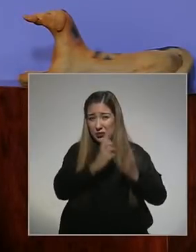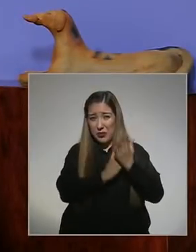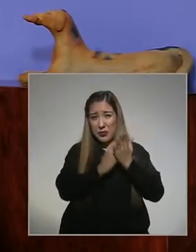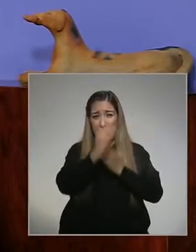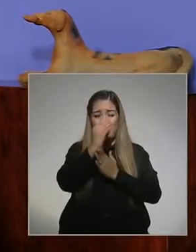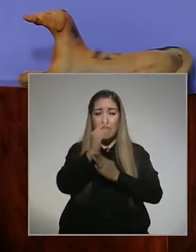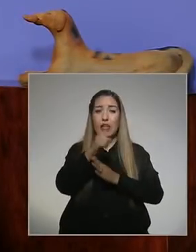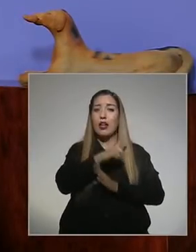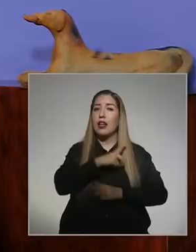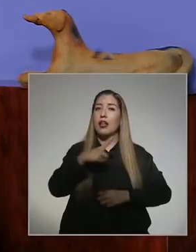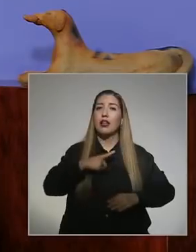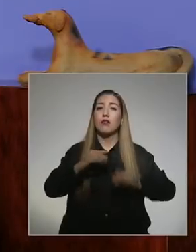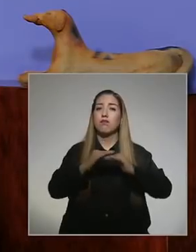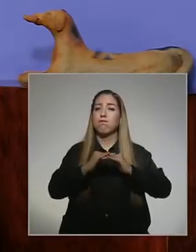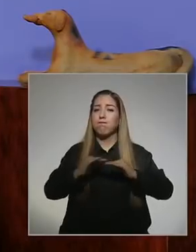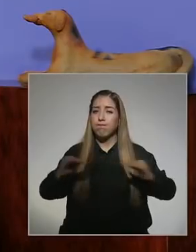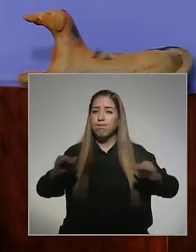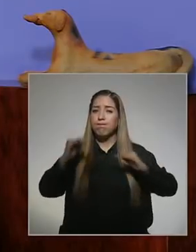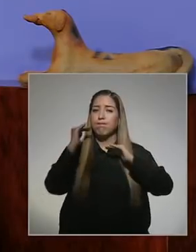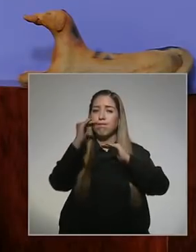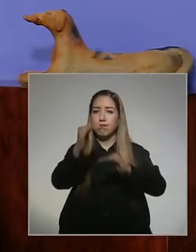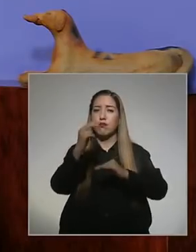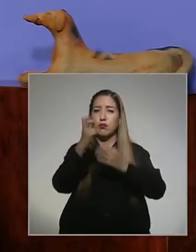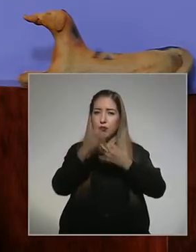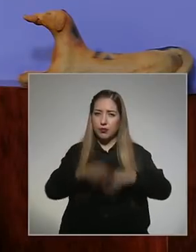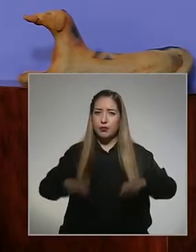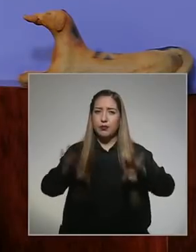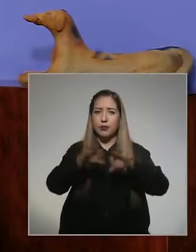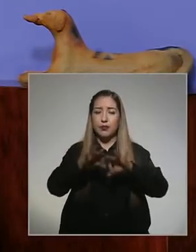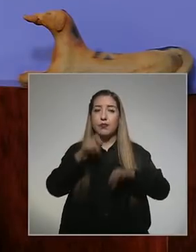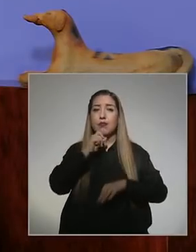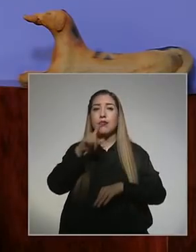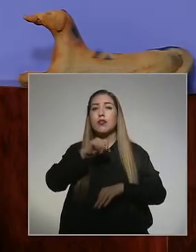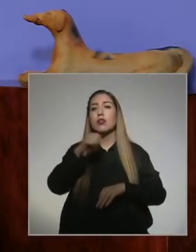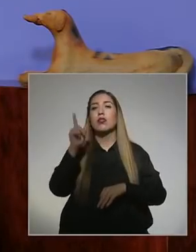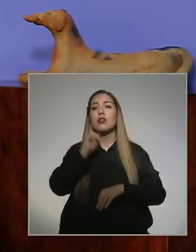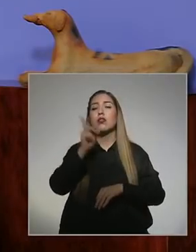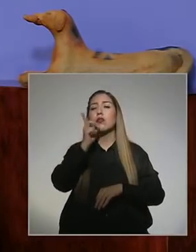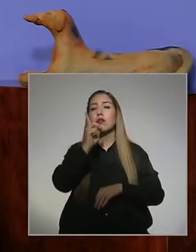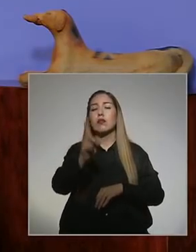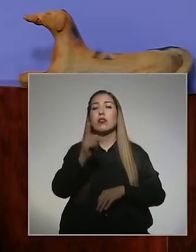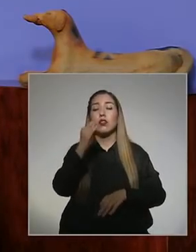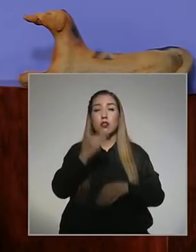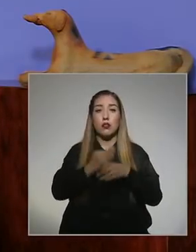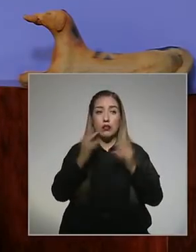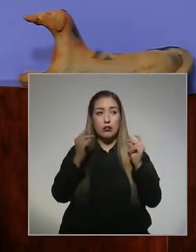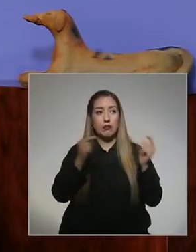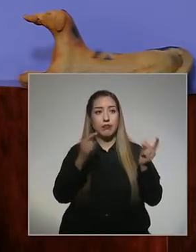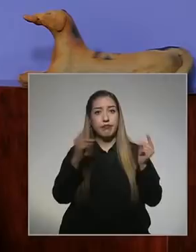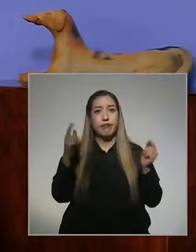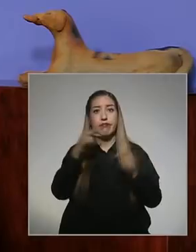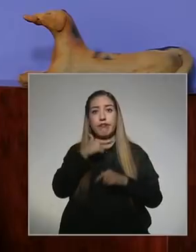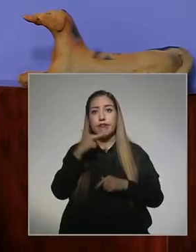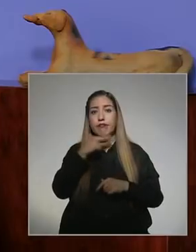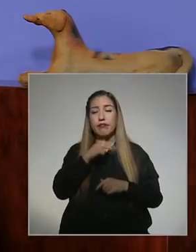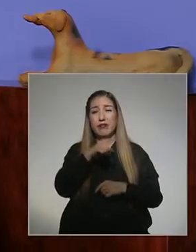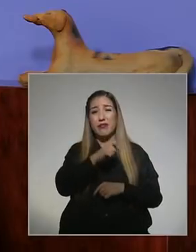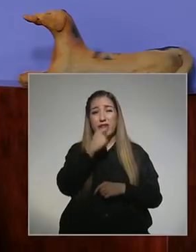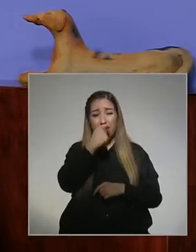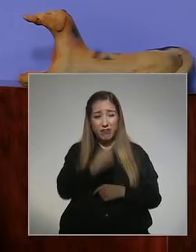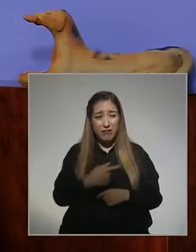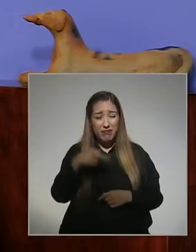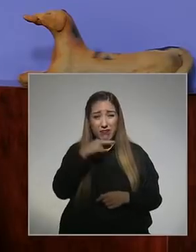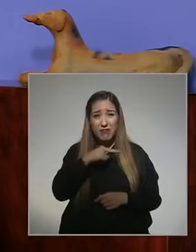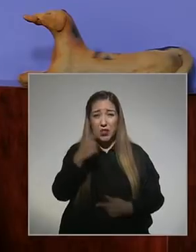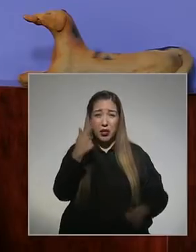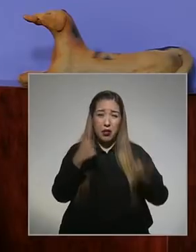límites es parte de las enseñanzas. E Ilse también nos cuenta que en la actualidad se está criando desde la inmediatez. Es decir, apenas llora el infante y